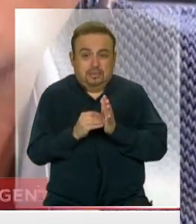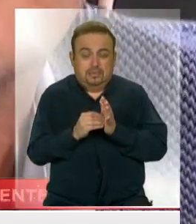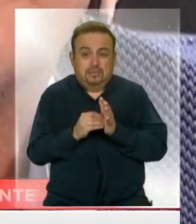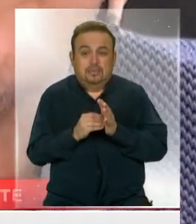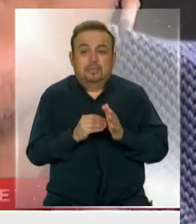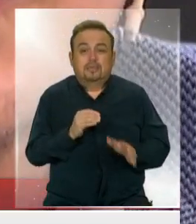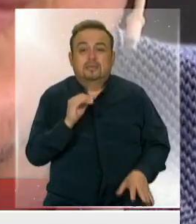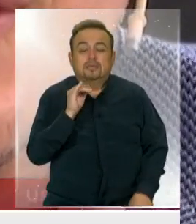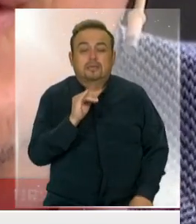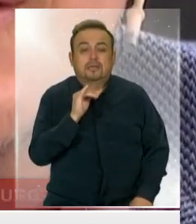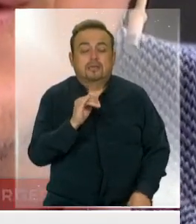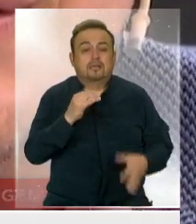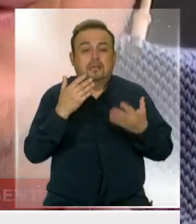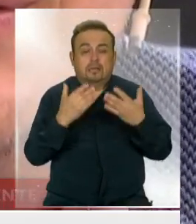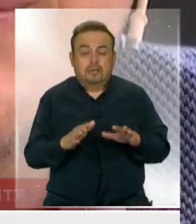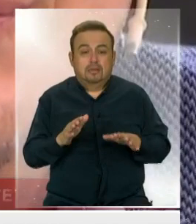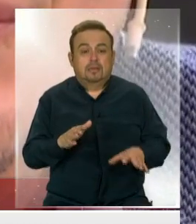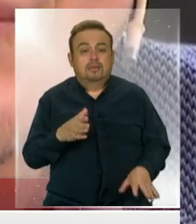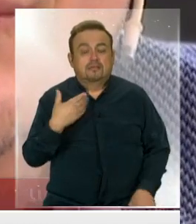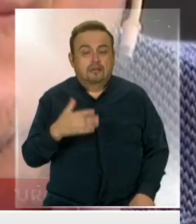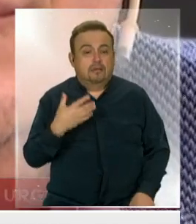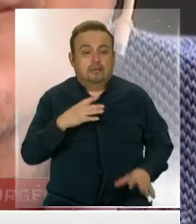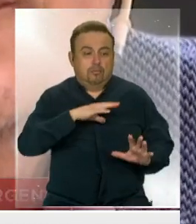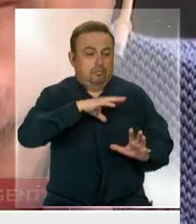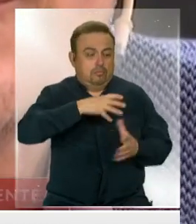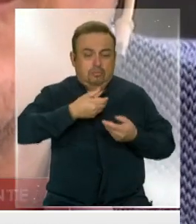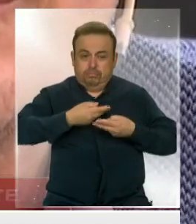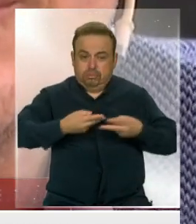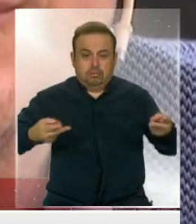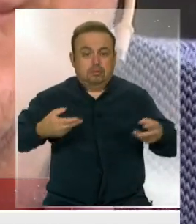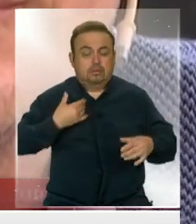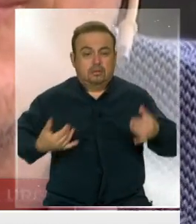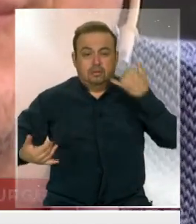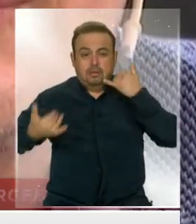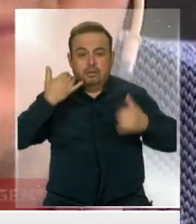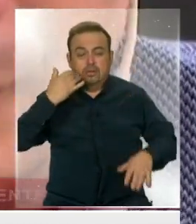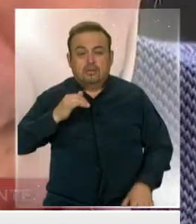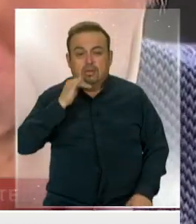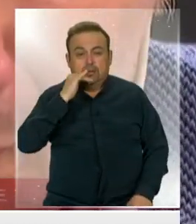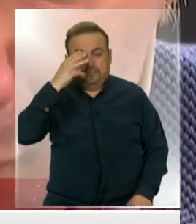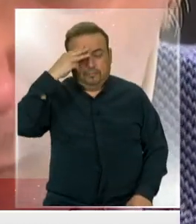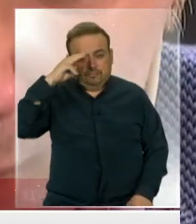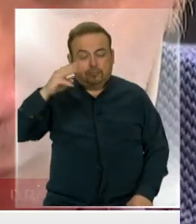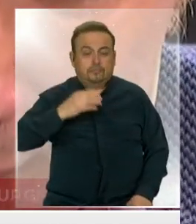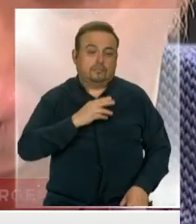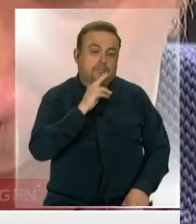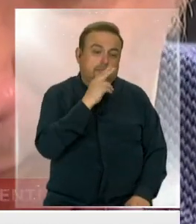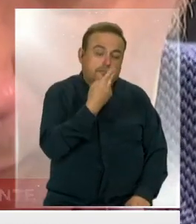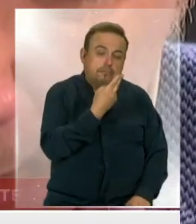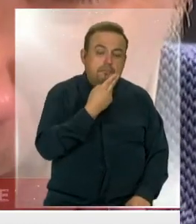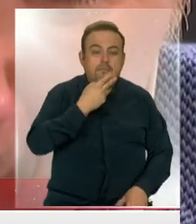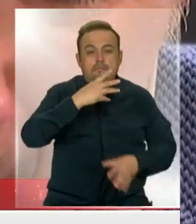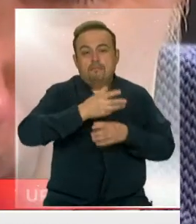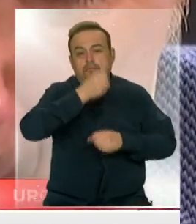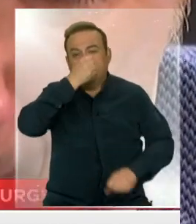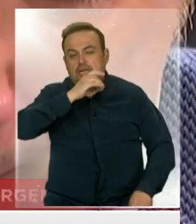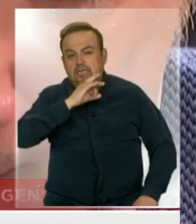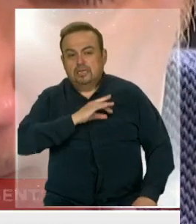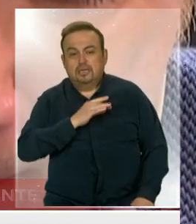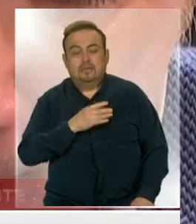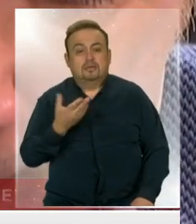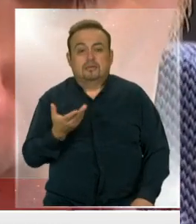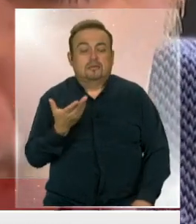Sí. Bueno, ya te digo, dio la vuelta al mundo. Tengo llamados de Italia, de México, de Uruguay, de Paraguay, Chile.